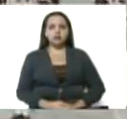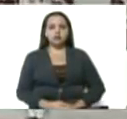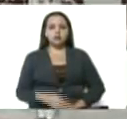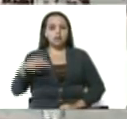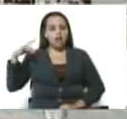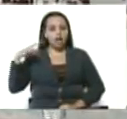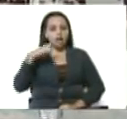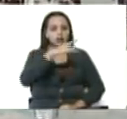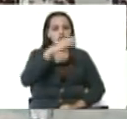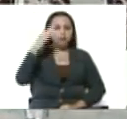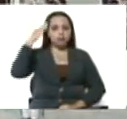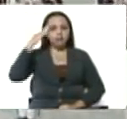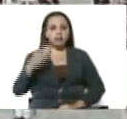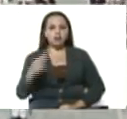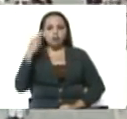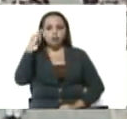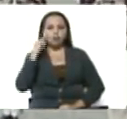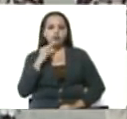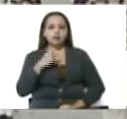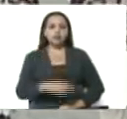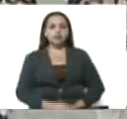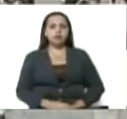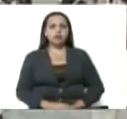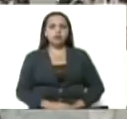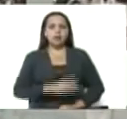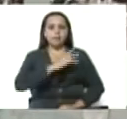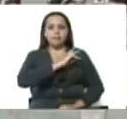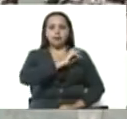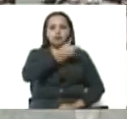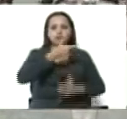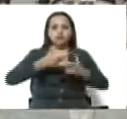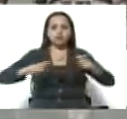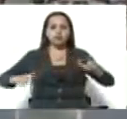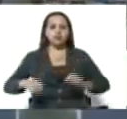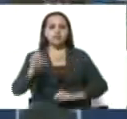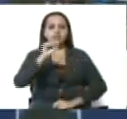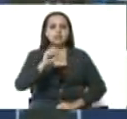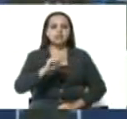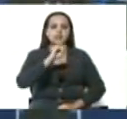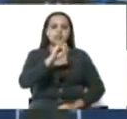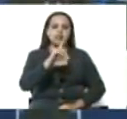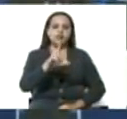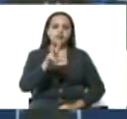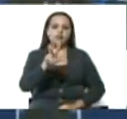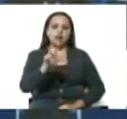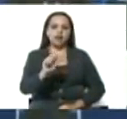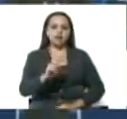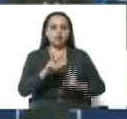aviación militar bolivariana al mayor general jose rafael silva aponte